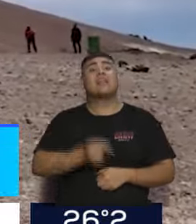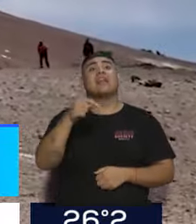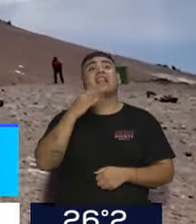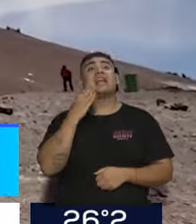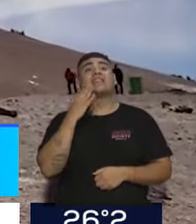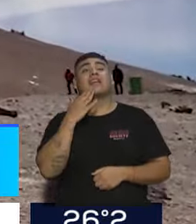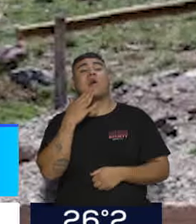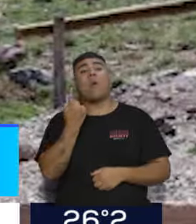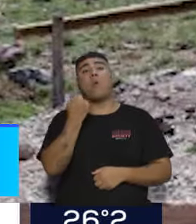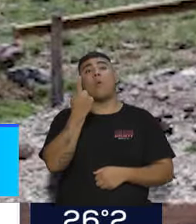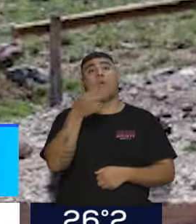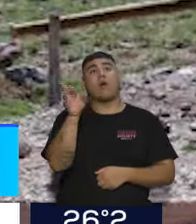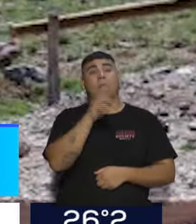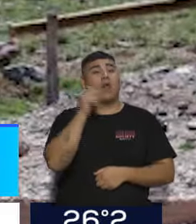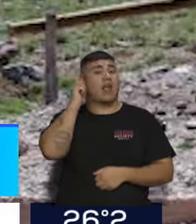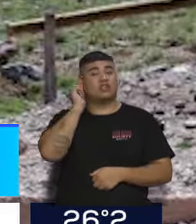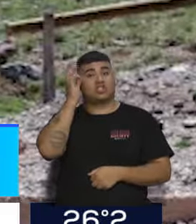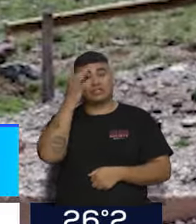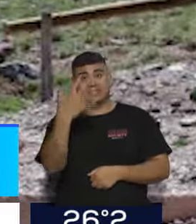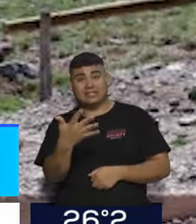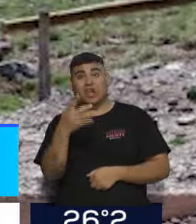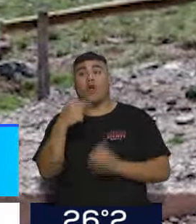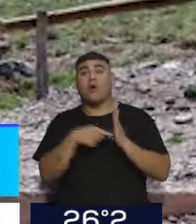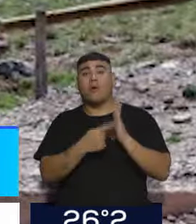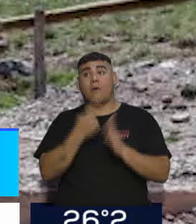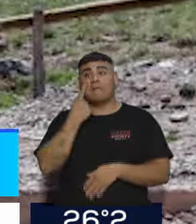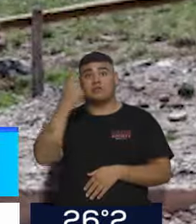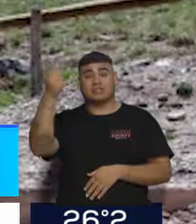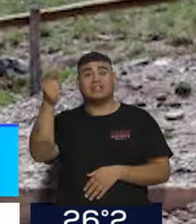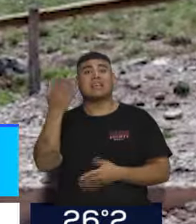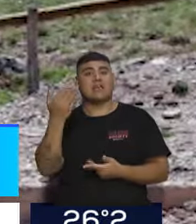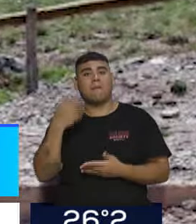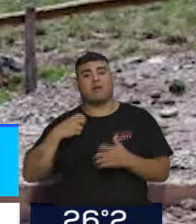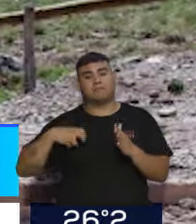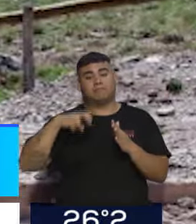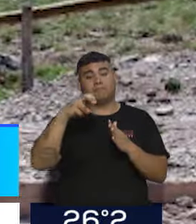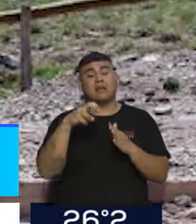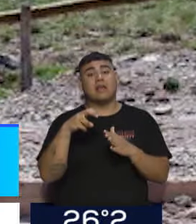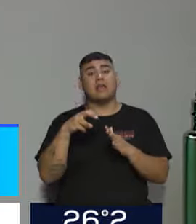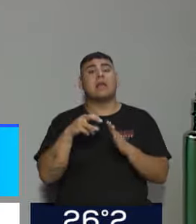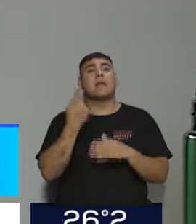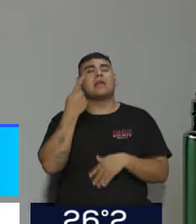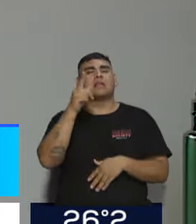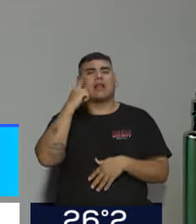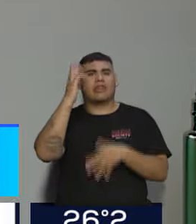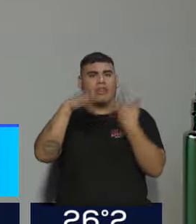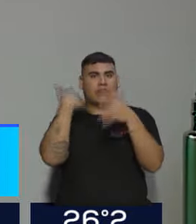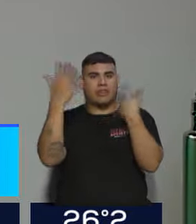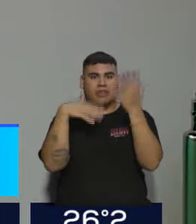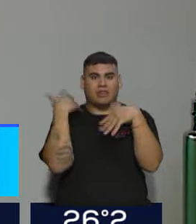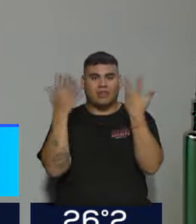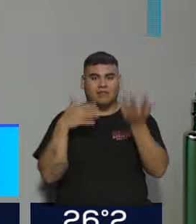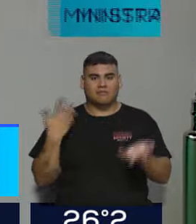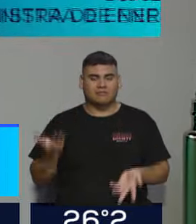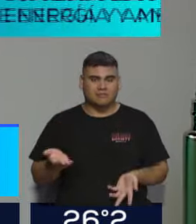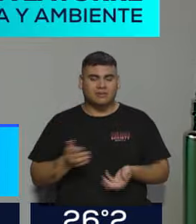a una mujer de 35 años, oriunda de Buenos Aires, que tenía permiso de trekking largo y que estaba perdida. Hubieron distintos